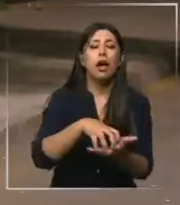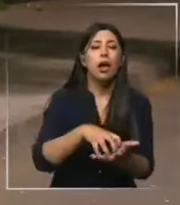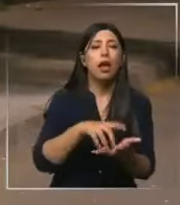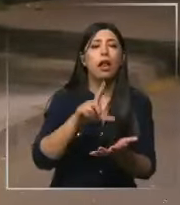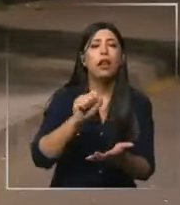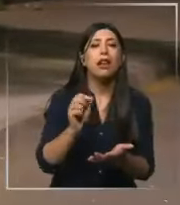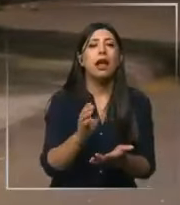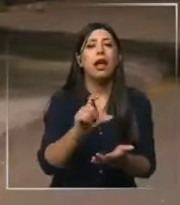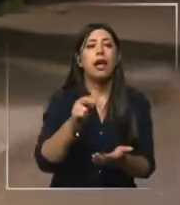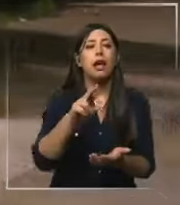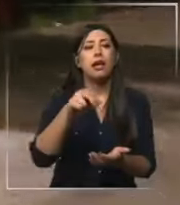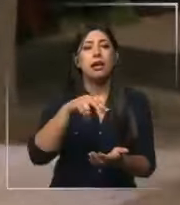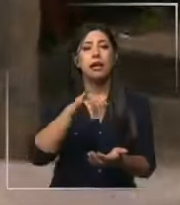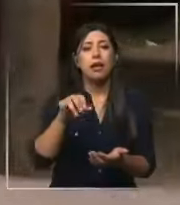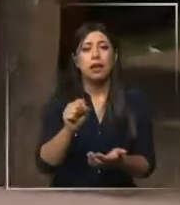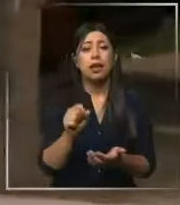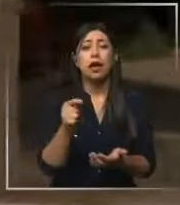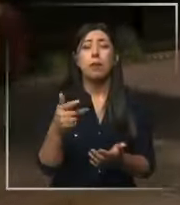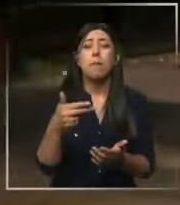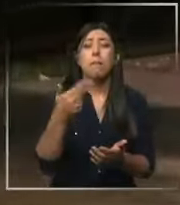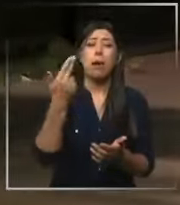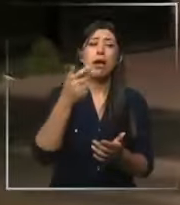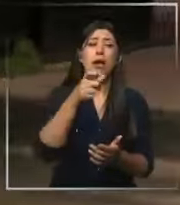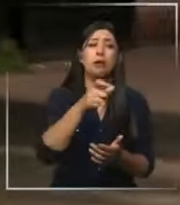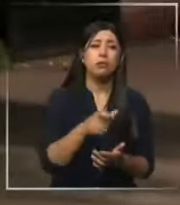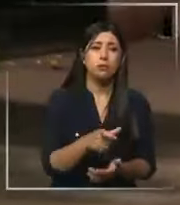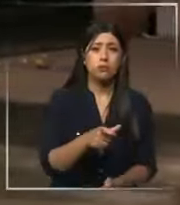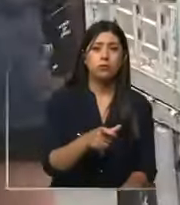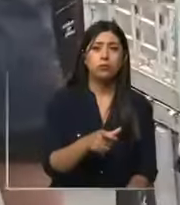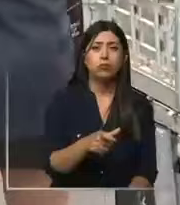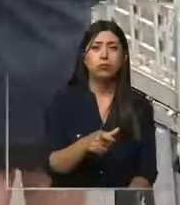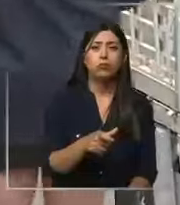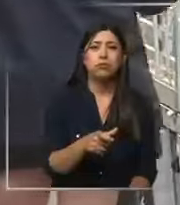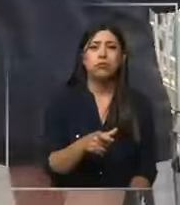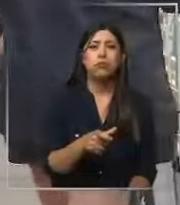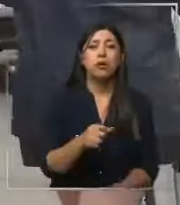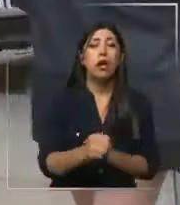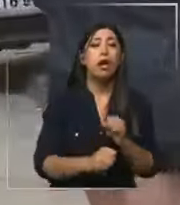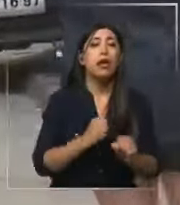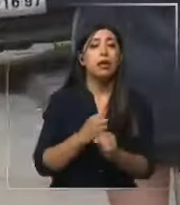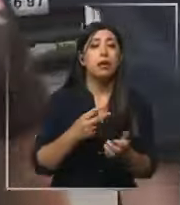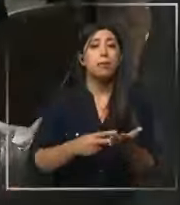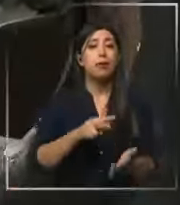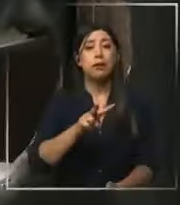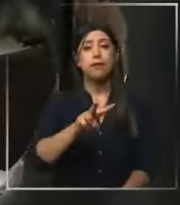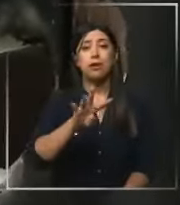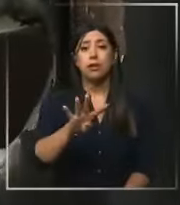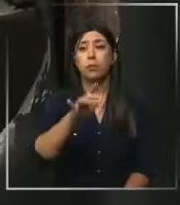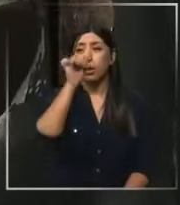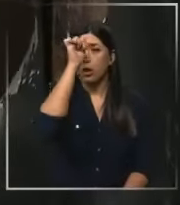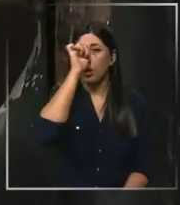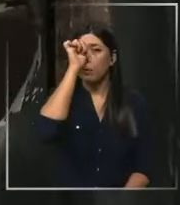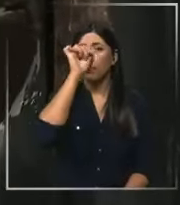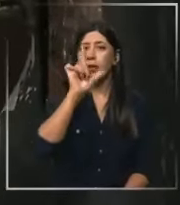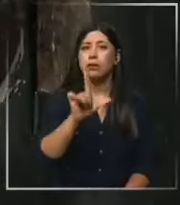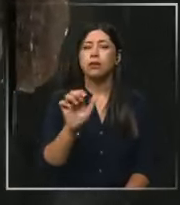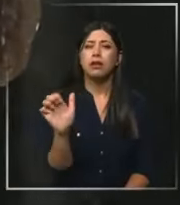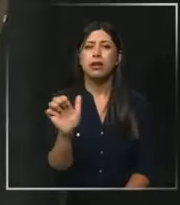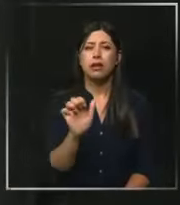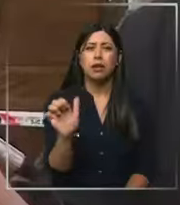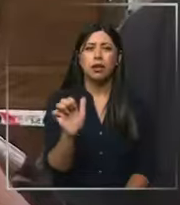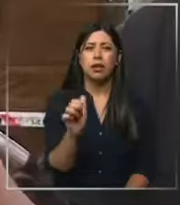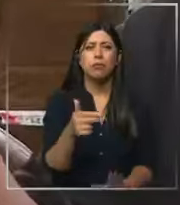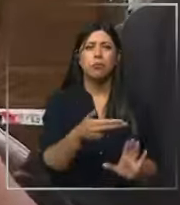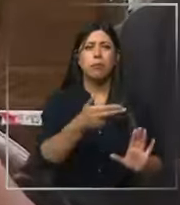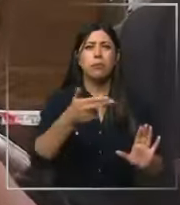de 14 años de edad, el que recibió al menos un disparo, según indicó Carabineros. Año 2024, domingo 7 de enero. Hiriendo